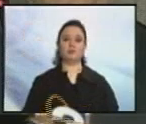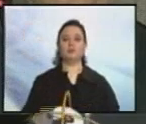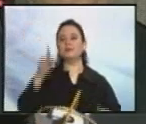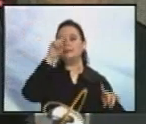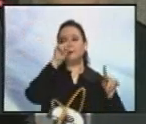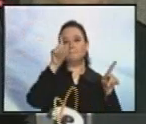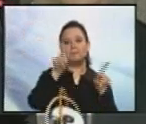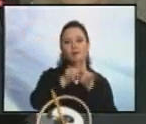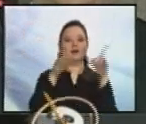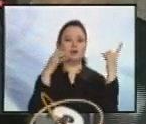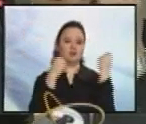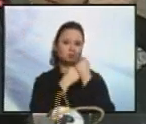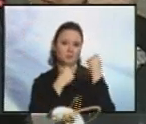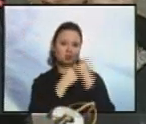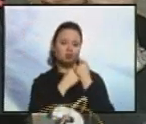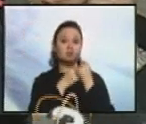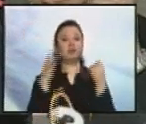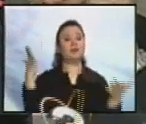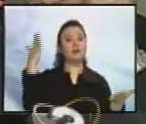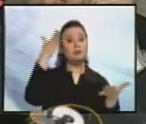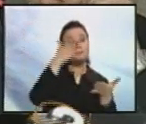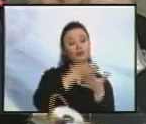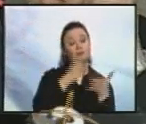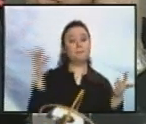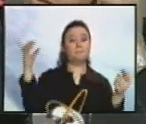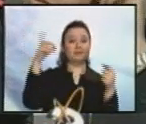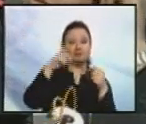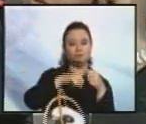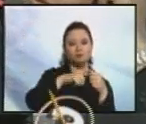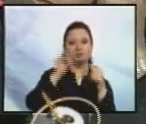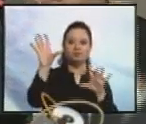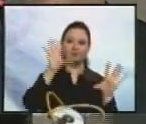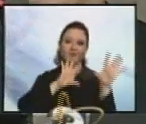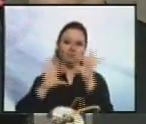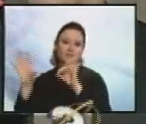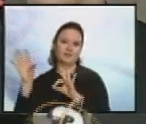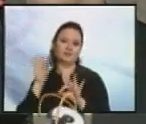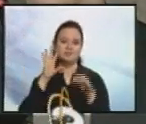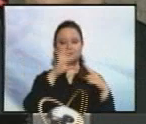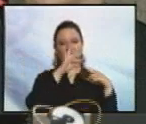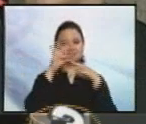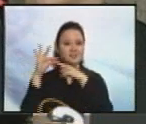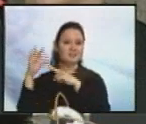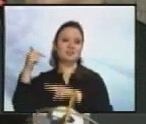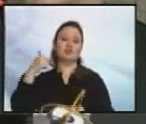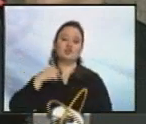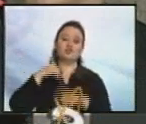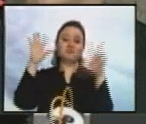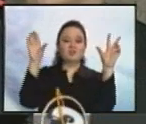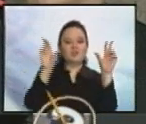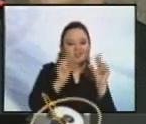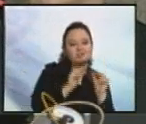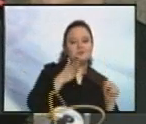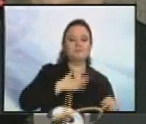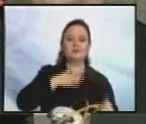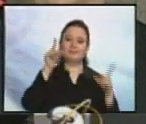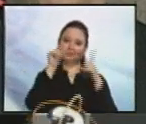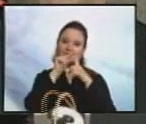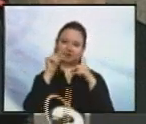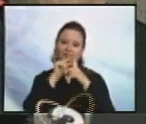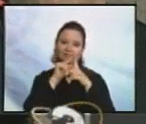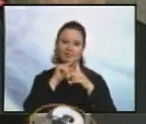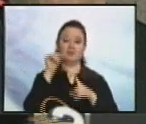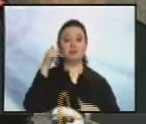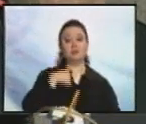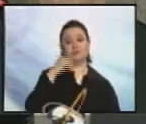asistencia de nuestros invitados especiales, voy a abreviar y reducir a conclusiones